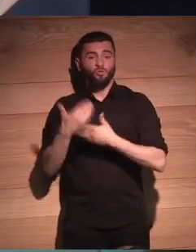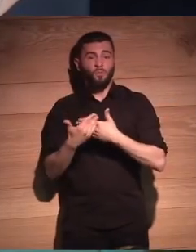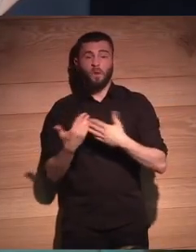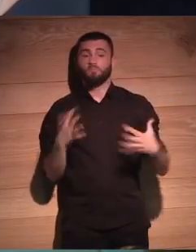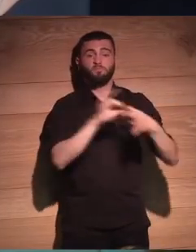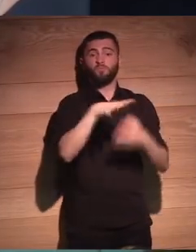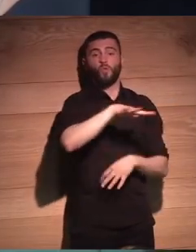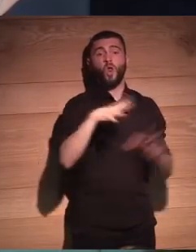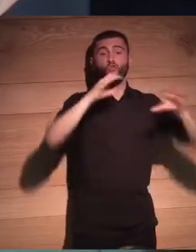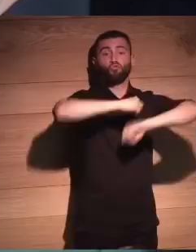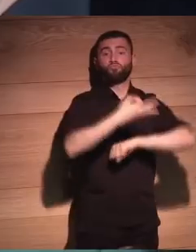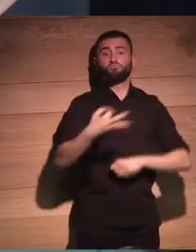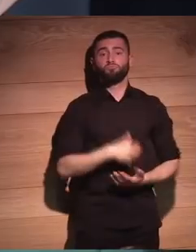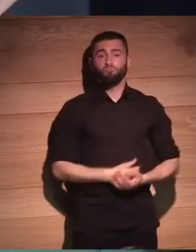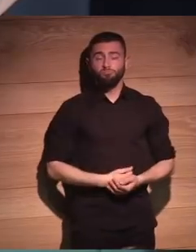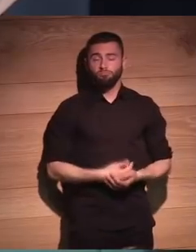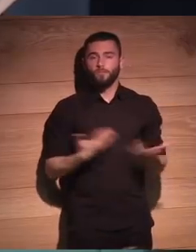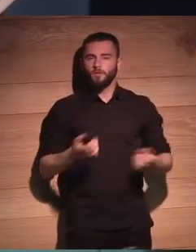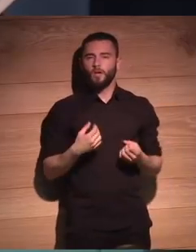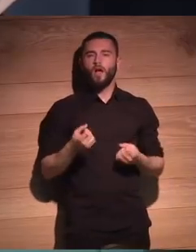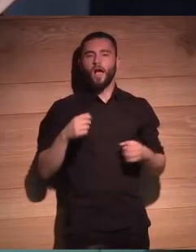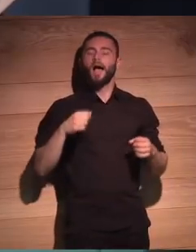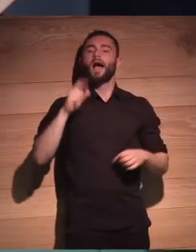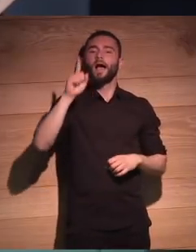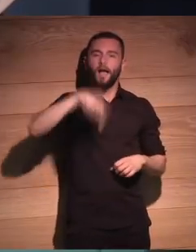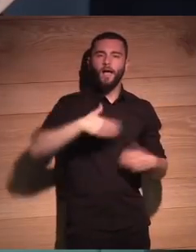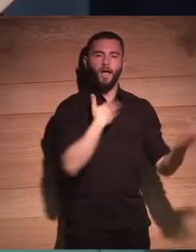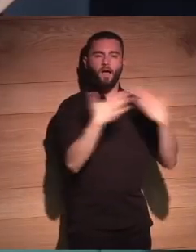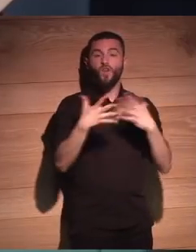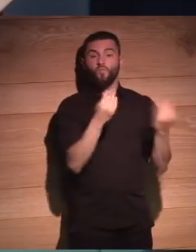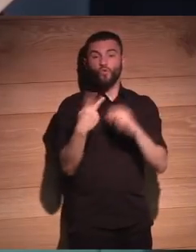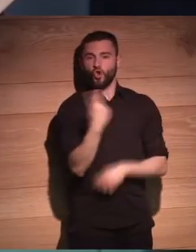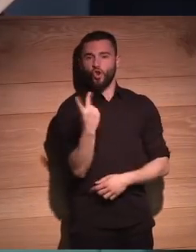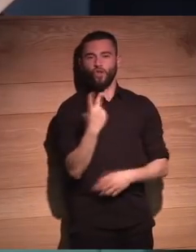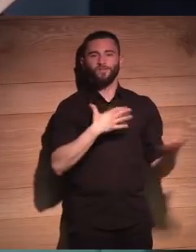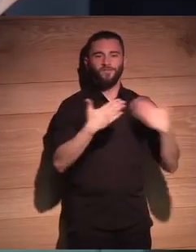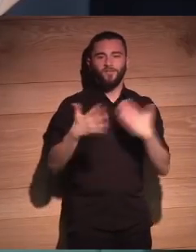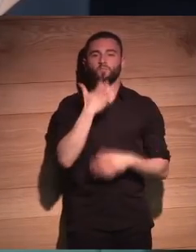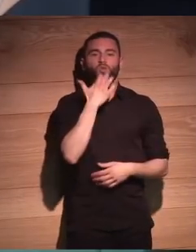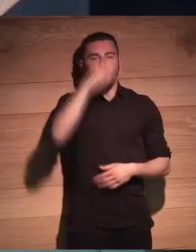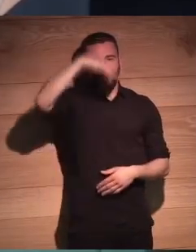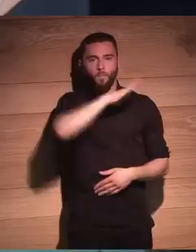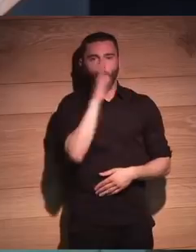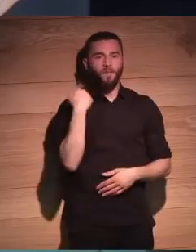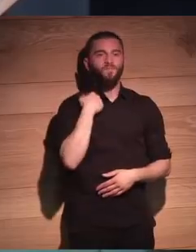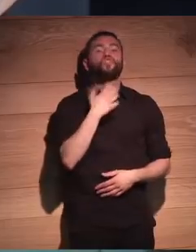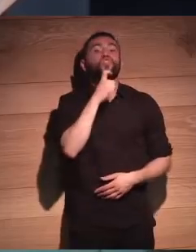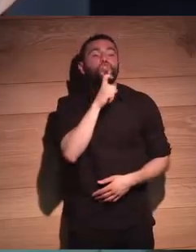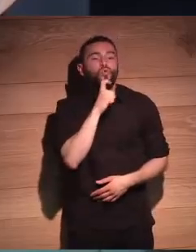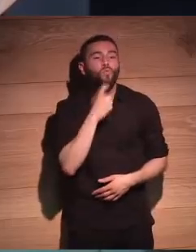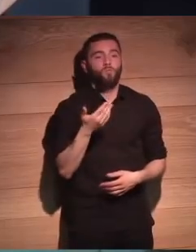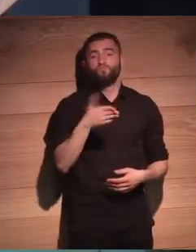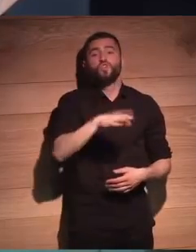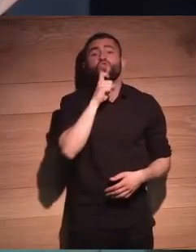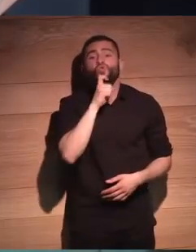muchas... ¿Tendrían mucho de qué hablar? Sí. Sí. Tragedia de cómo perdieron a sus padres,